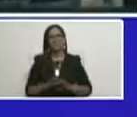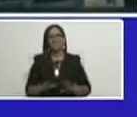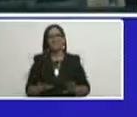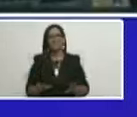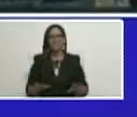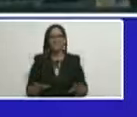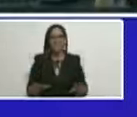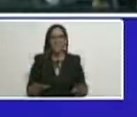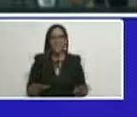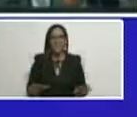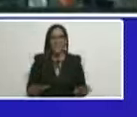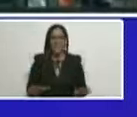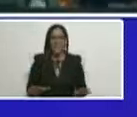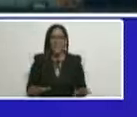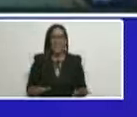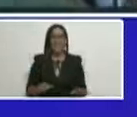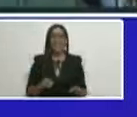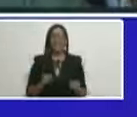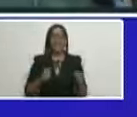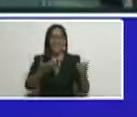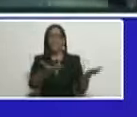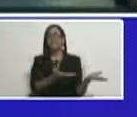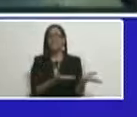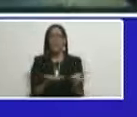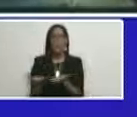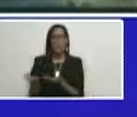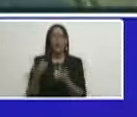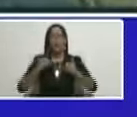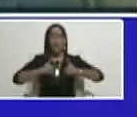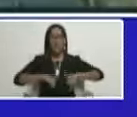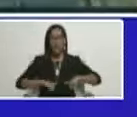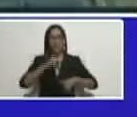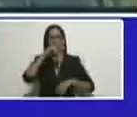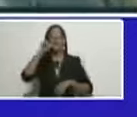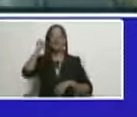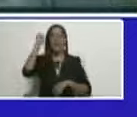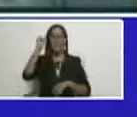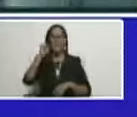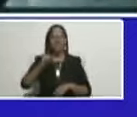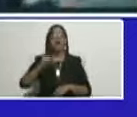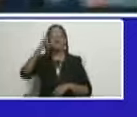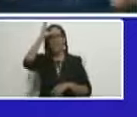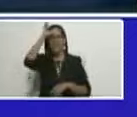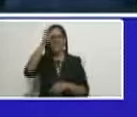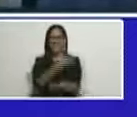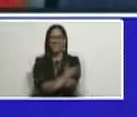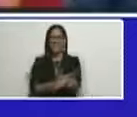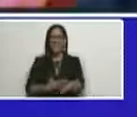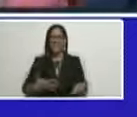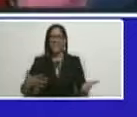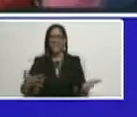era el recibimiento a un hijo, Nicolás Maduro Moro, falconiano de sangre.